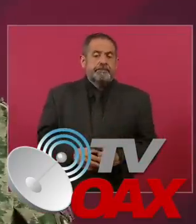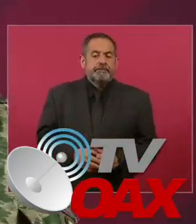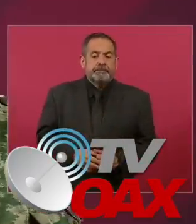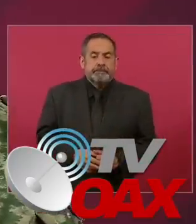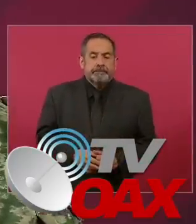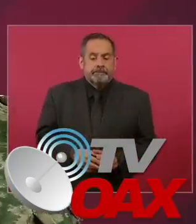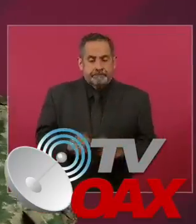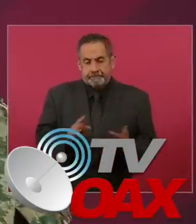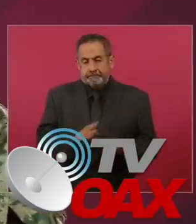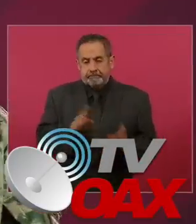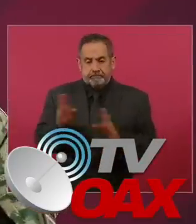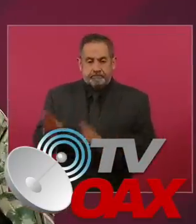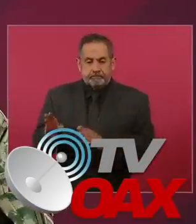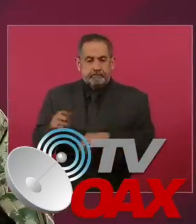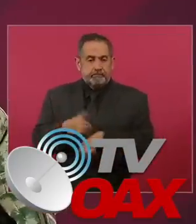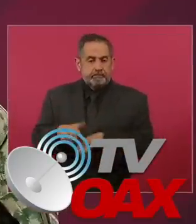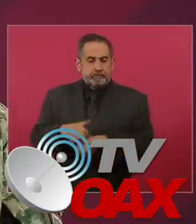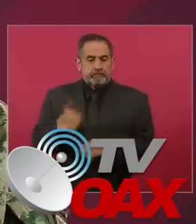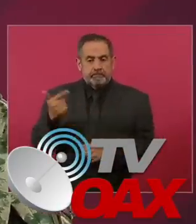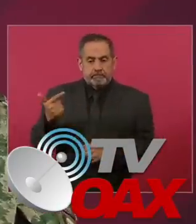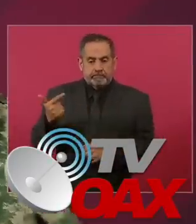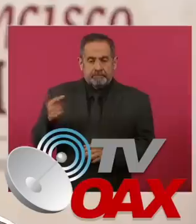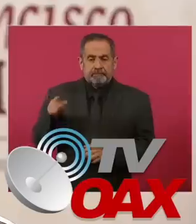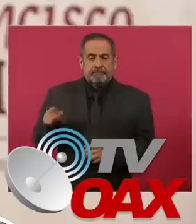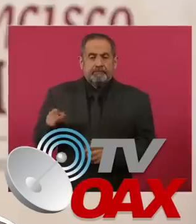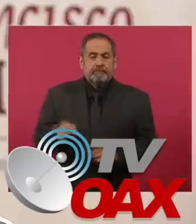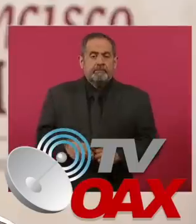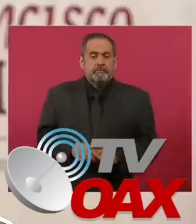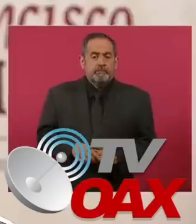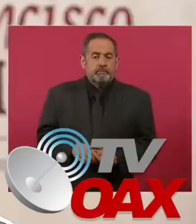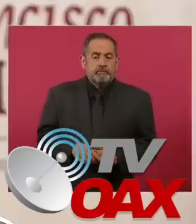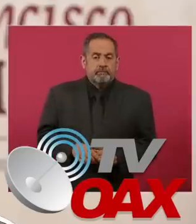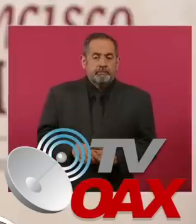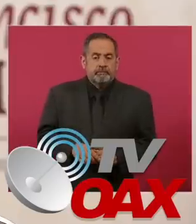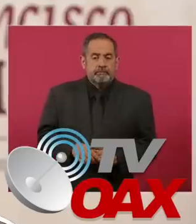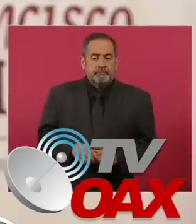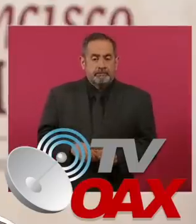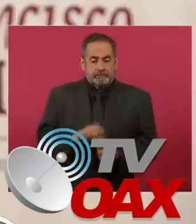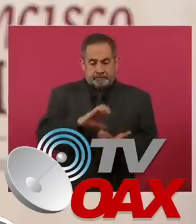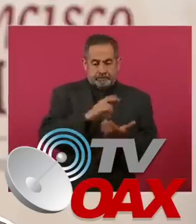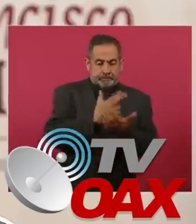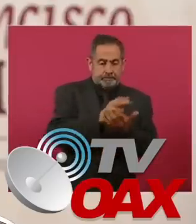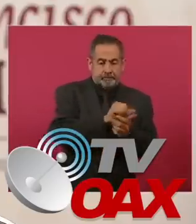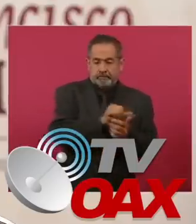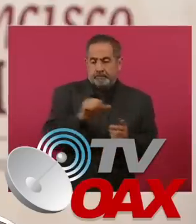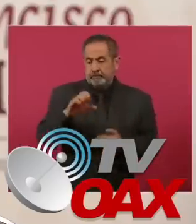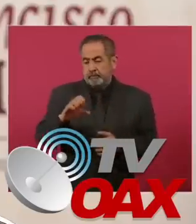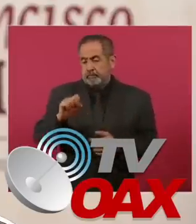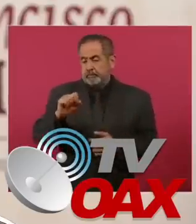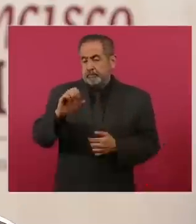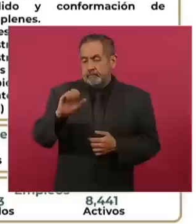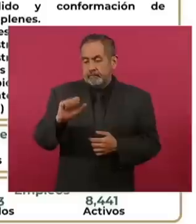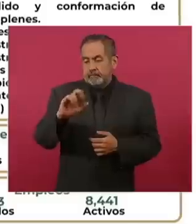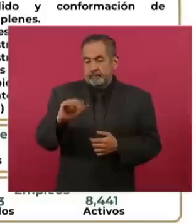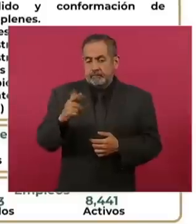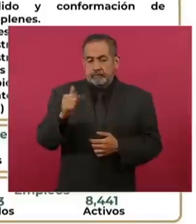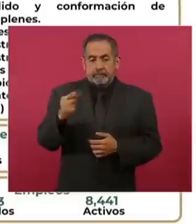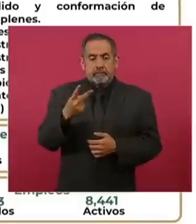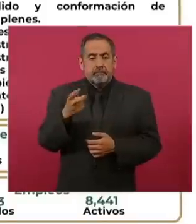al tramo 7. Este tramo 7 corre de Chetumal a Escárcega. Se trata de